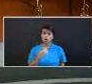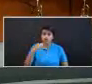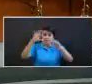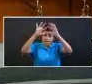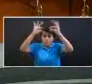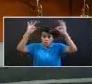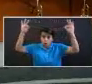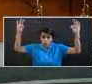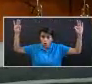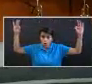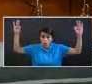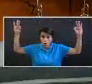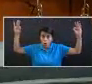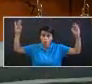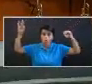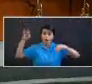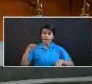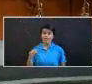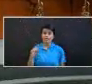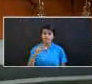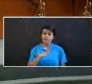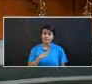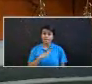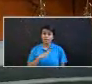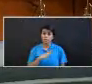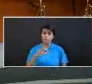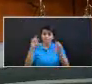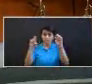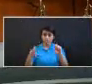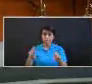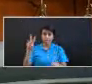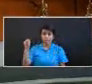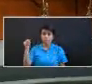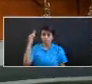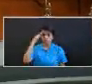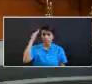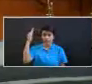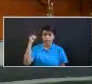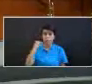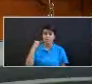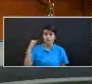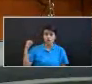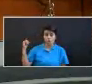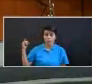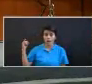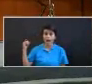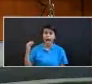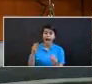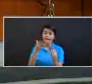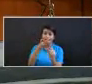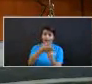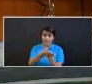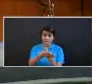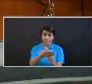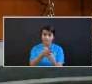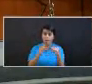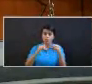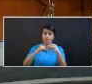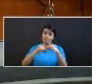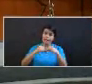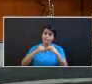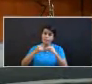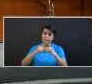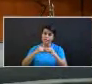He estado con gente que ni siquiera sabe hablar mi idioma y he tenido que hablar a través de un traductor porque hablan un dialecto, ni